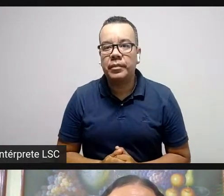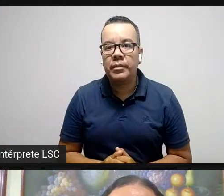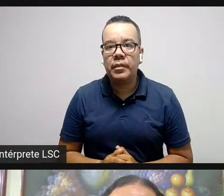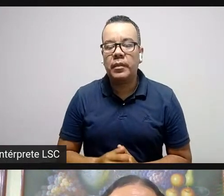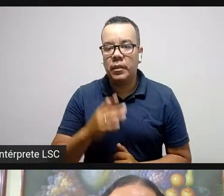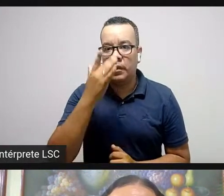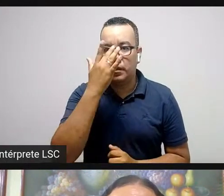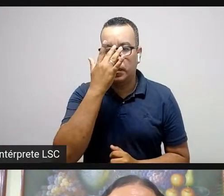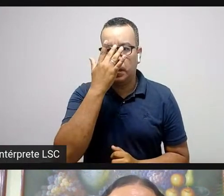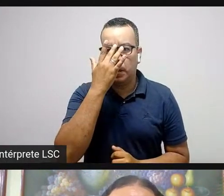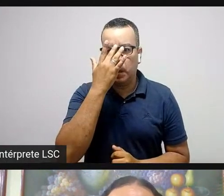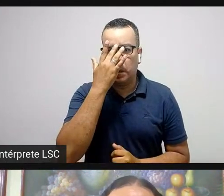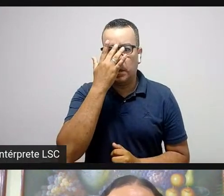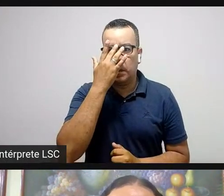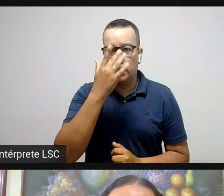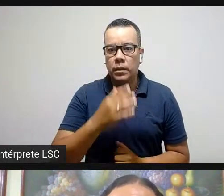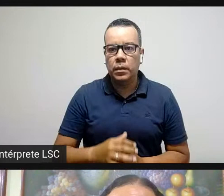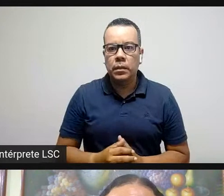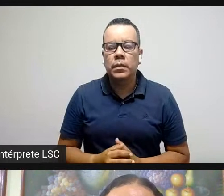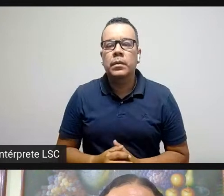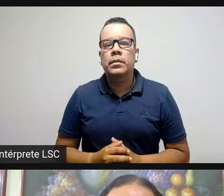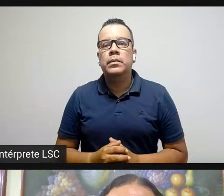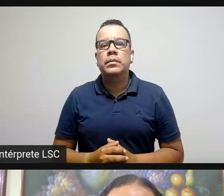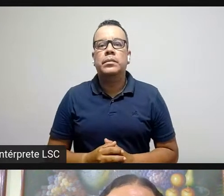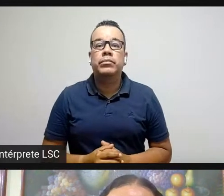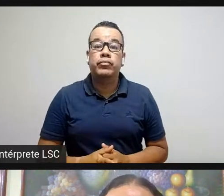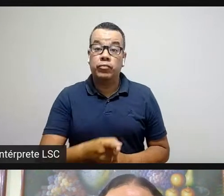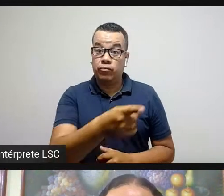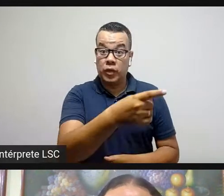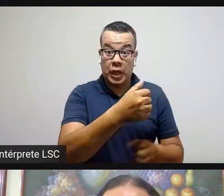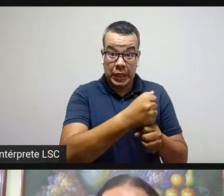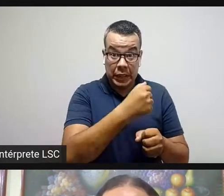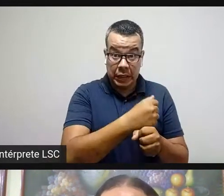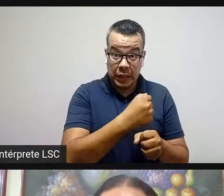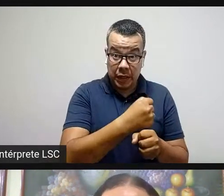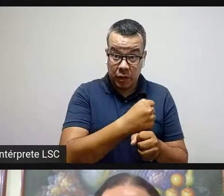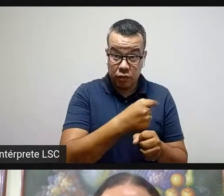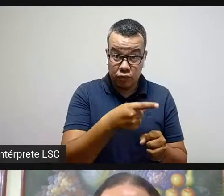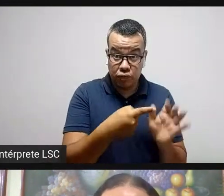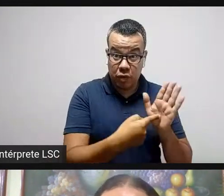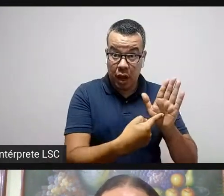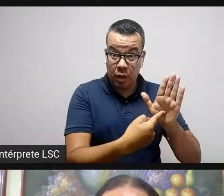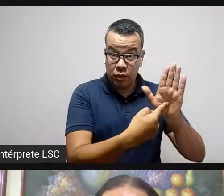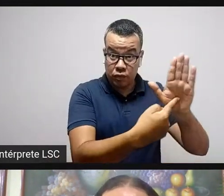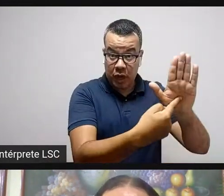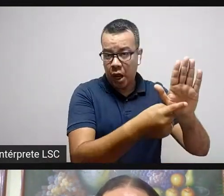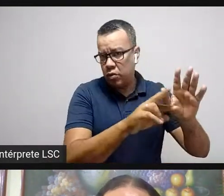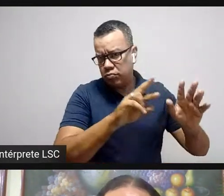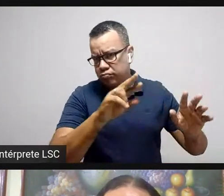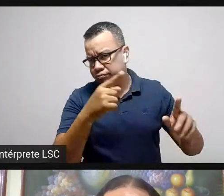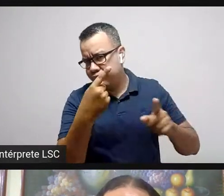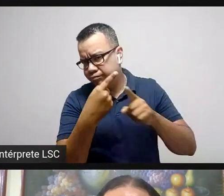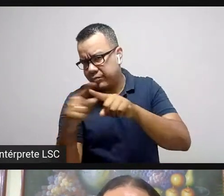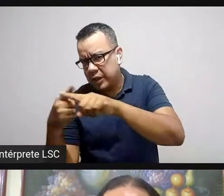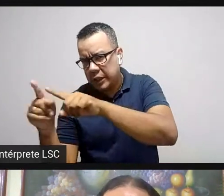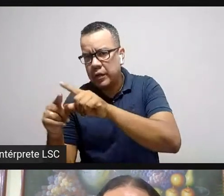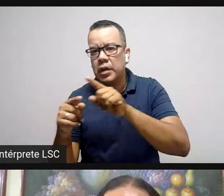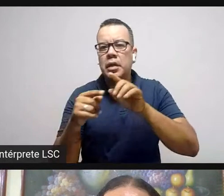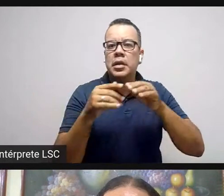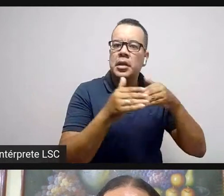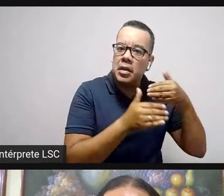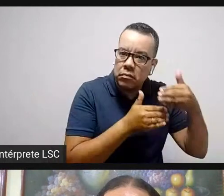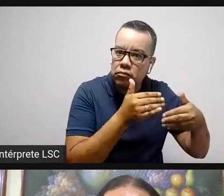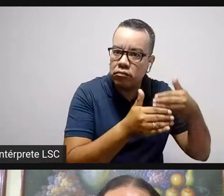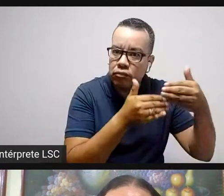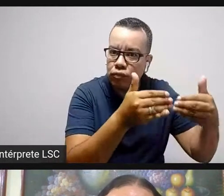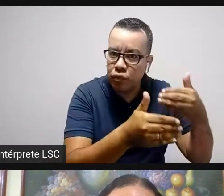fuerte, se ha visualizado muy bien en la ciudad también todos los procesos que han realizado ustedes, que